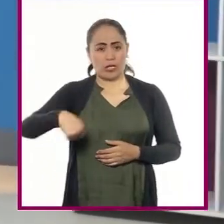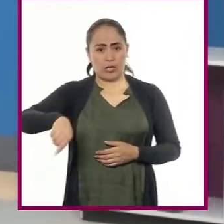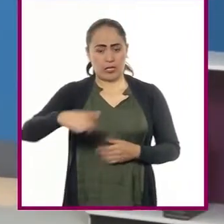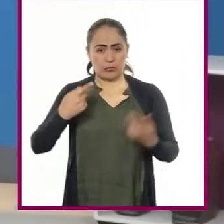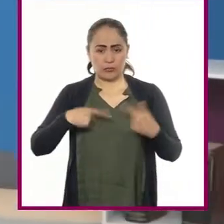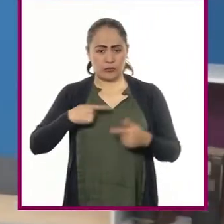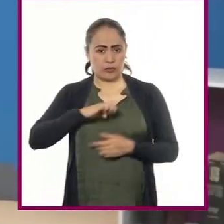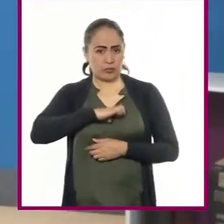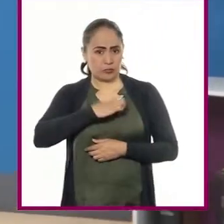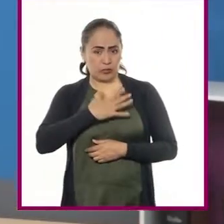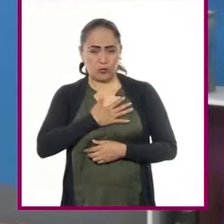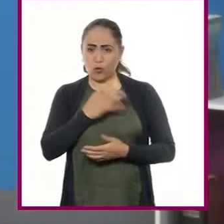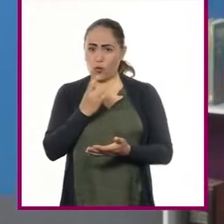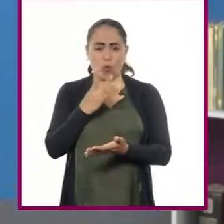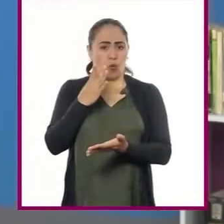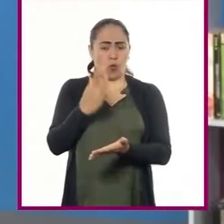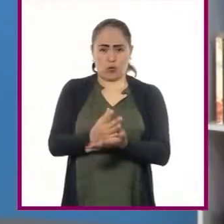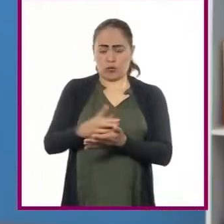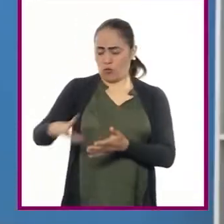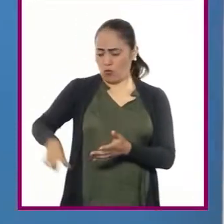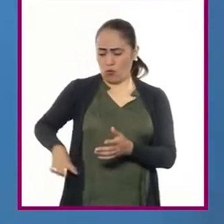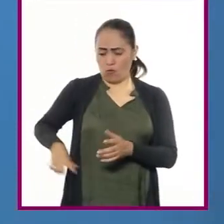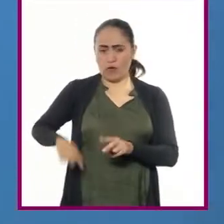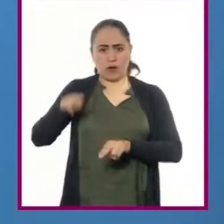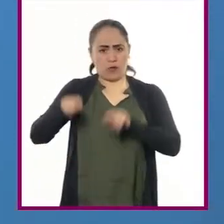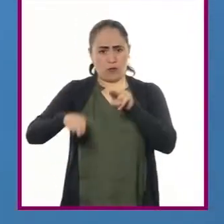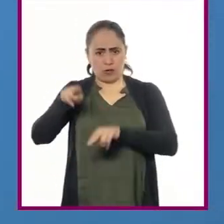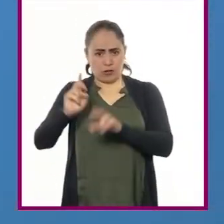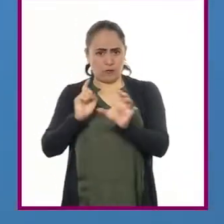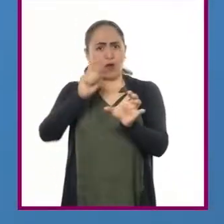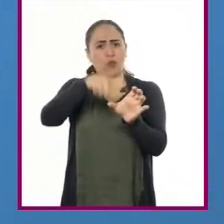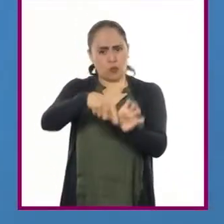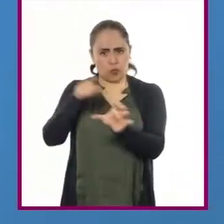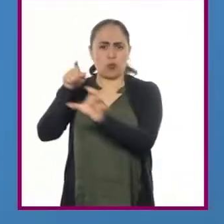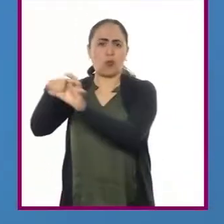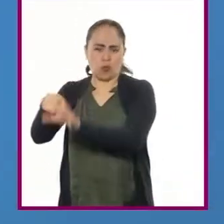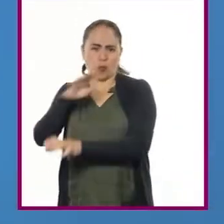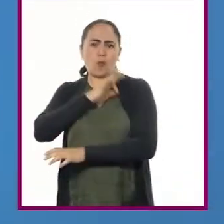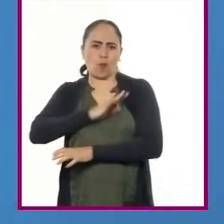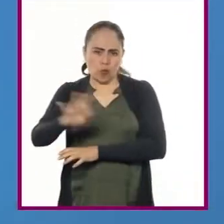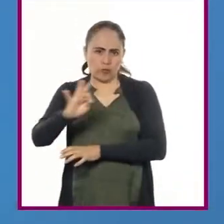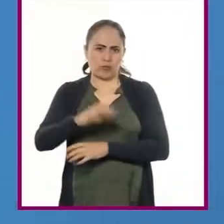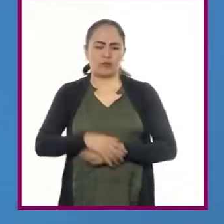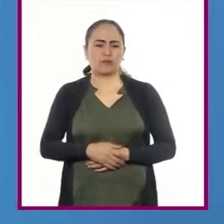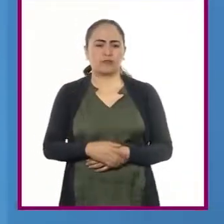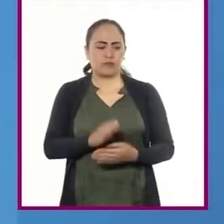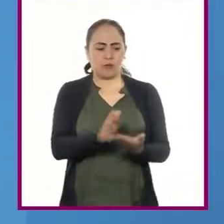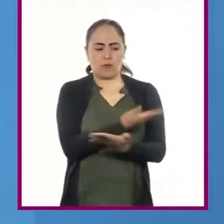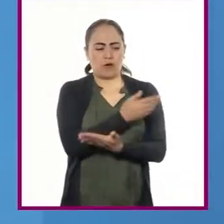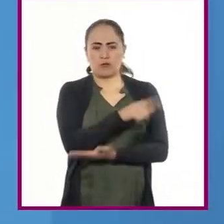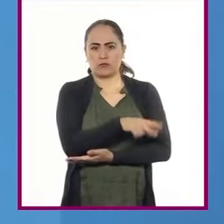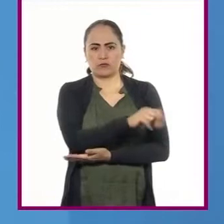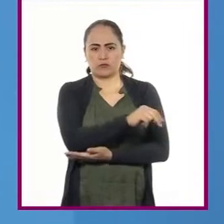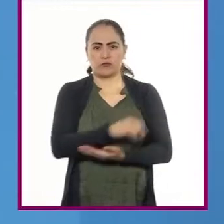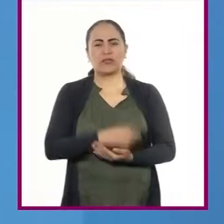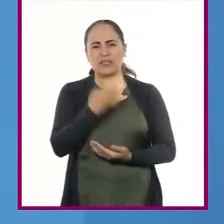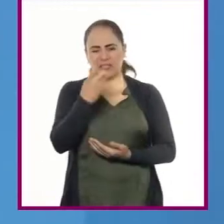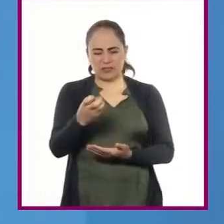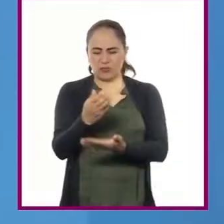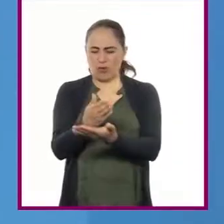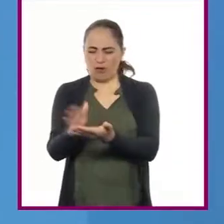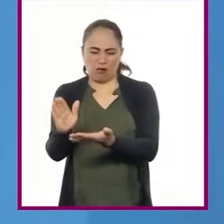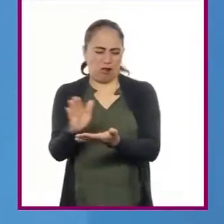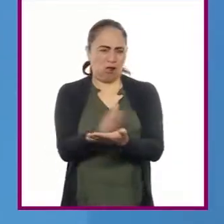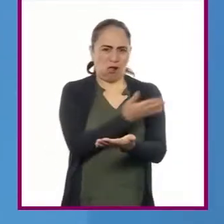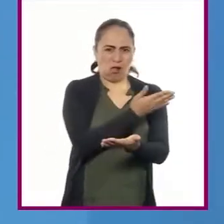podían ostentar los cargos más importantes de la administración virreinal. Esta división teórica de la sociedad